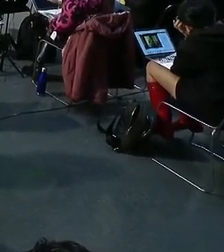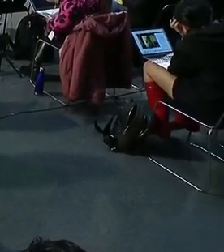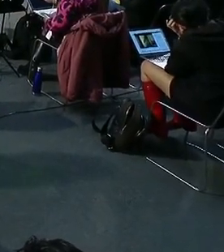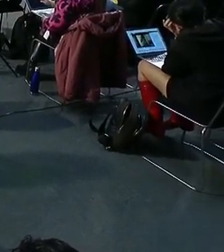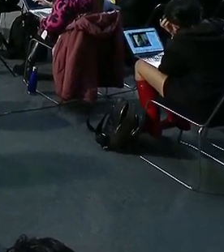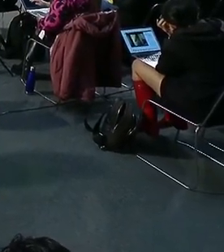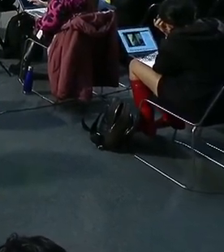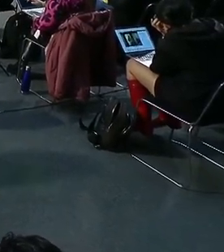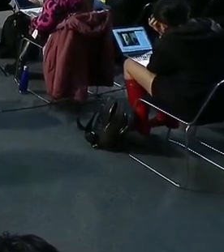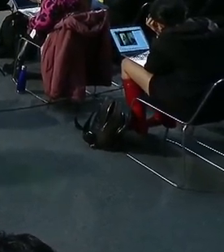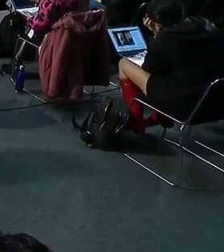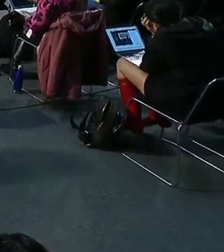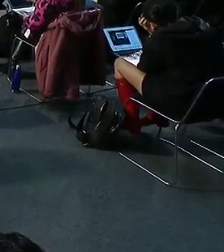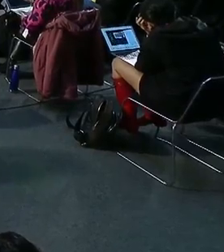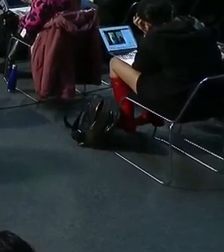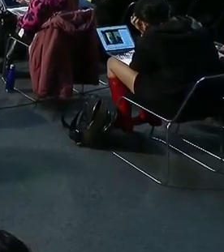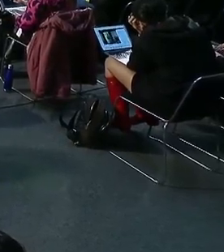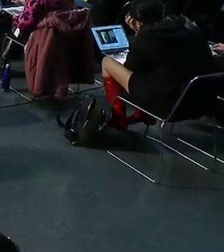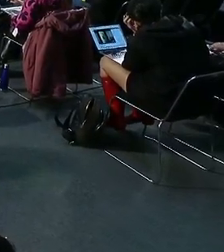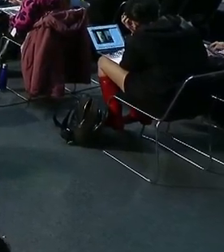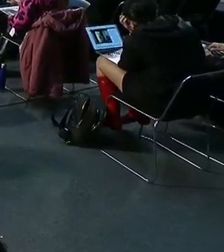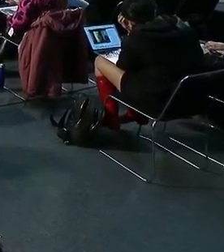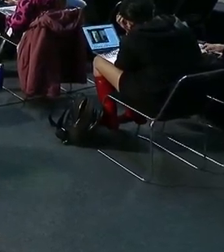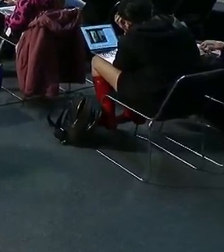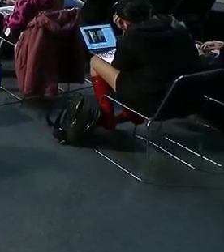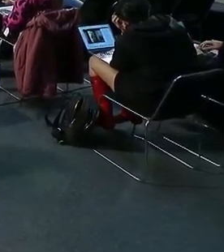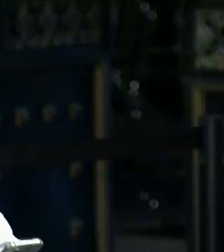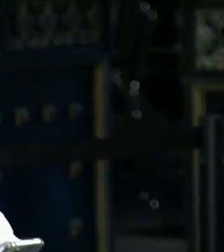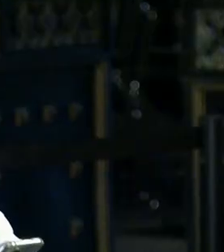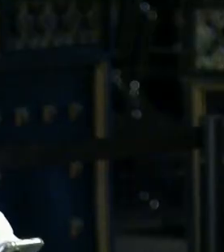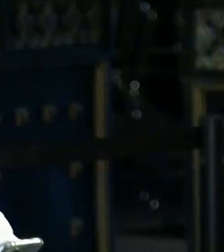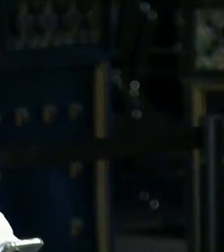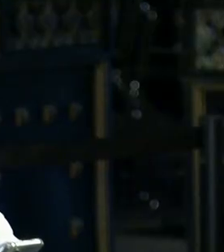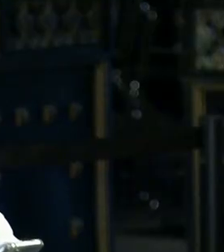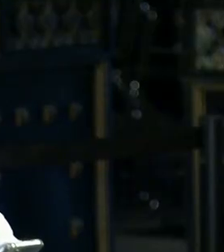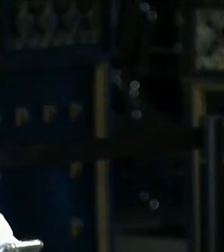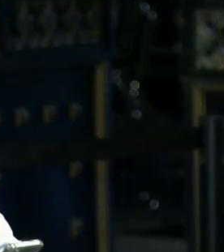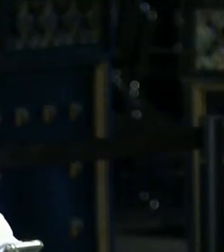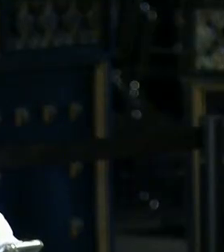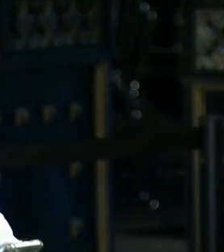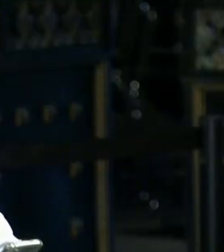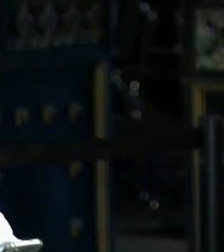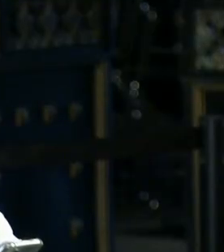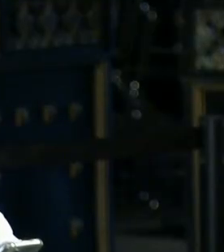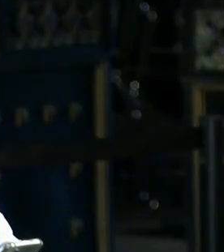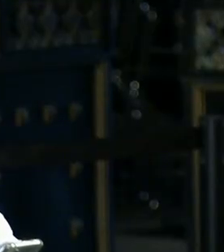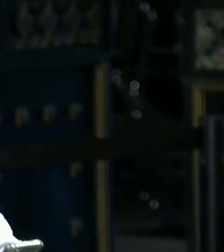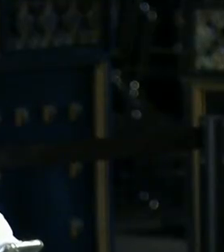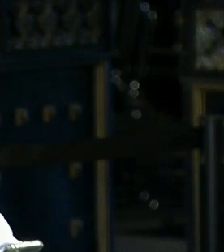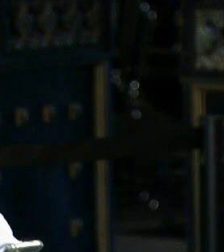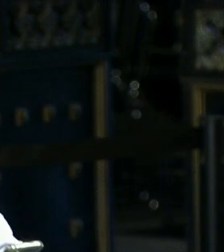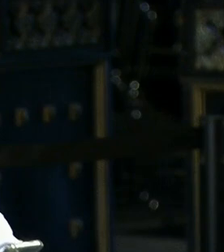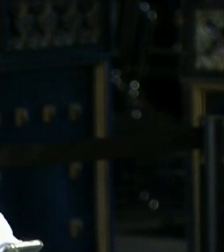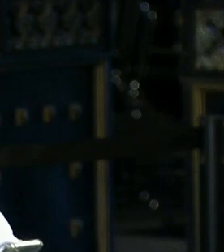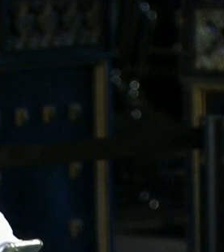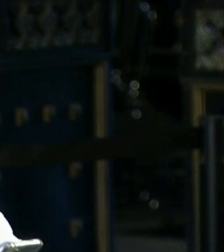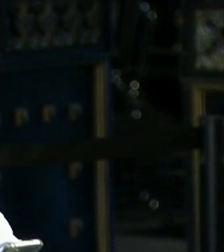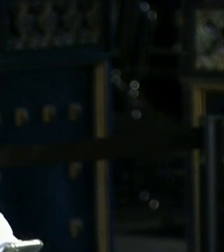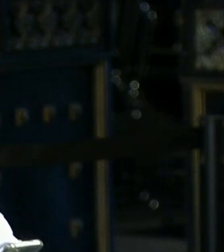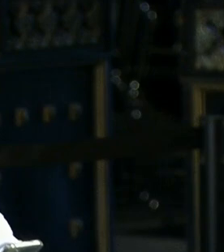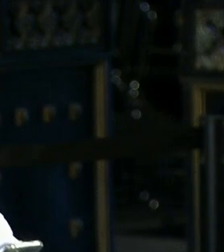60 de la Federal de Conciliación y Arbitraje fue favorable, ordenando su reinstalación y